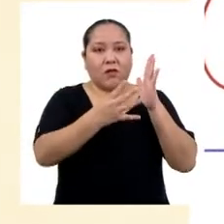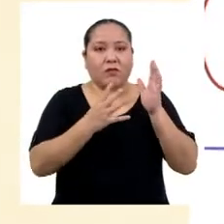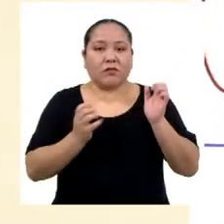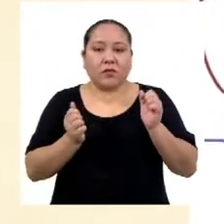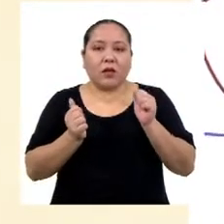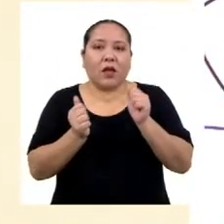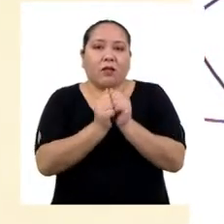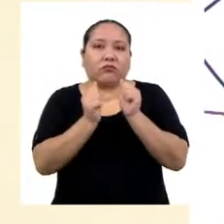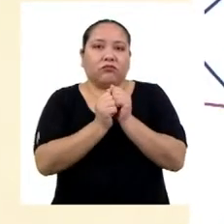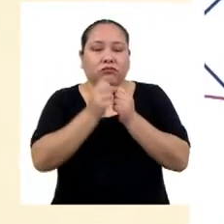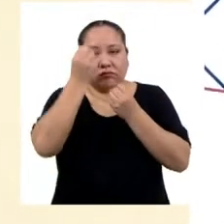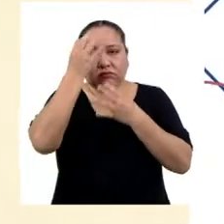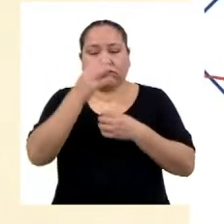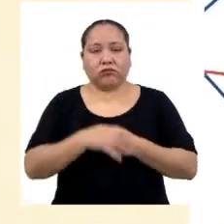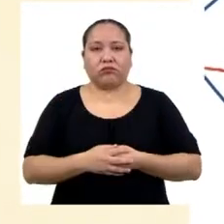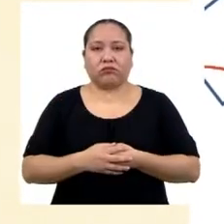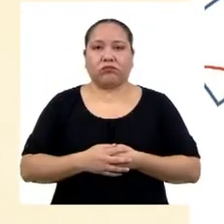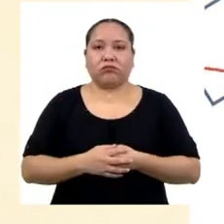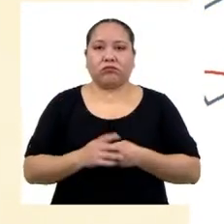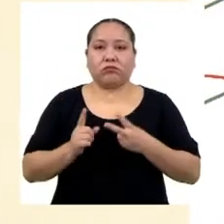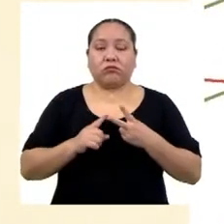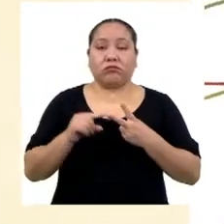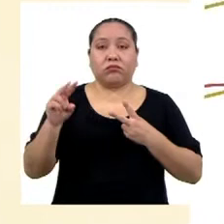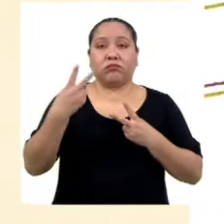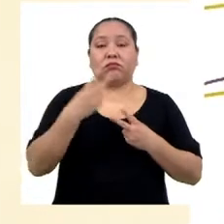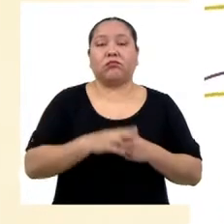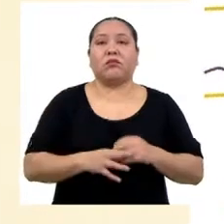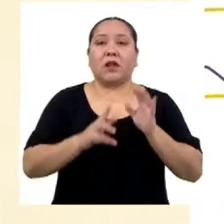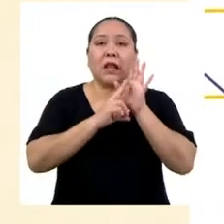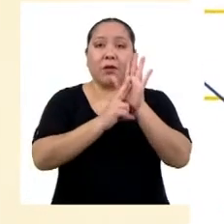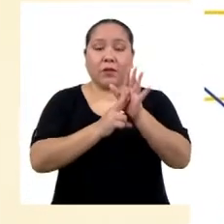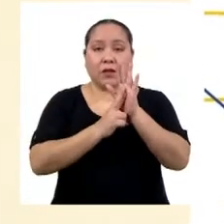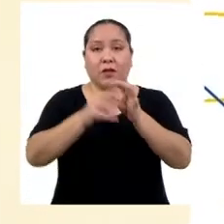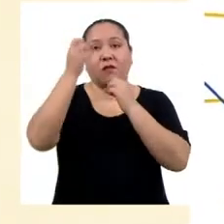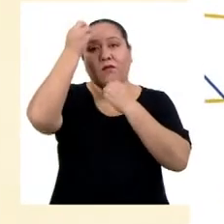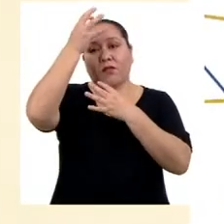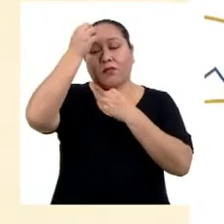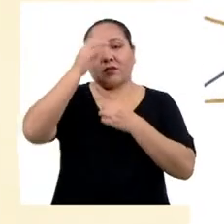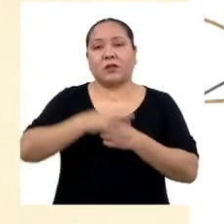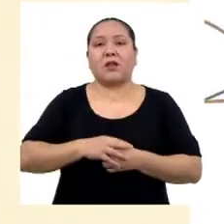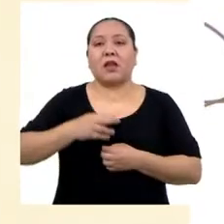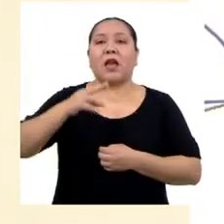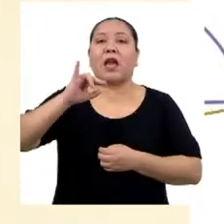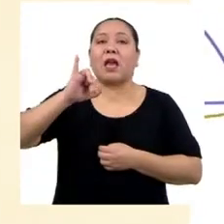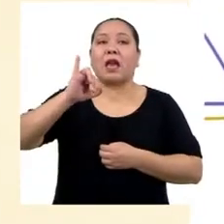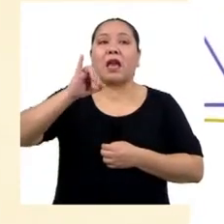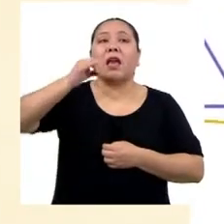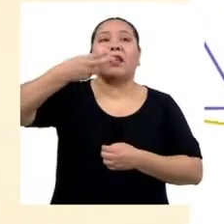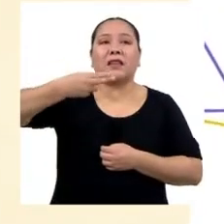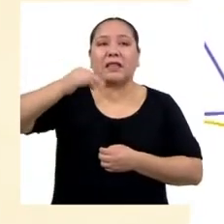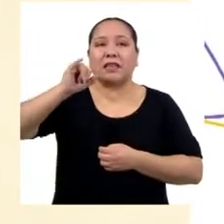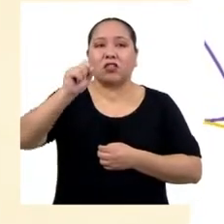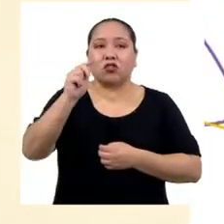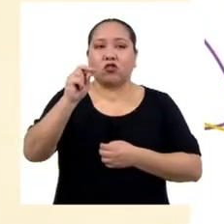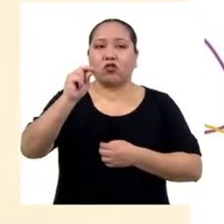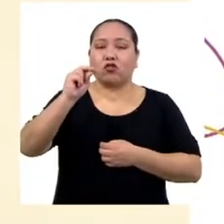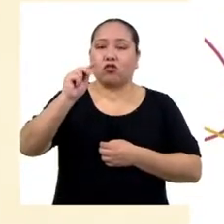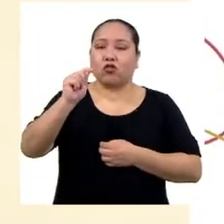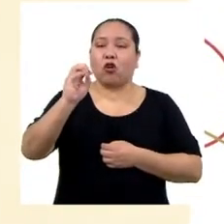agrupados. 2. Representaremos los datos mediante histogramas y polígonos de